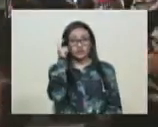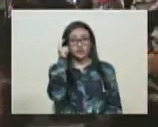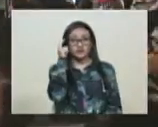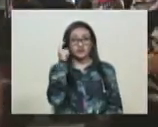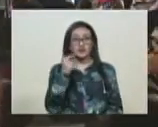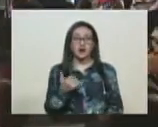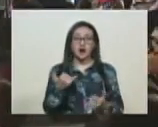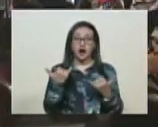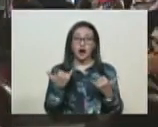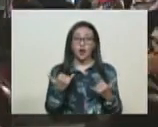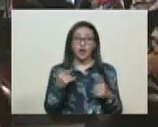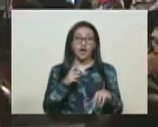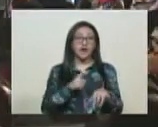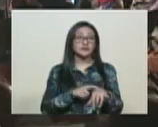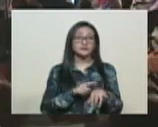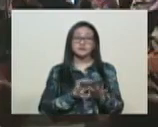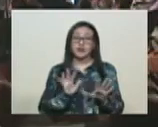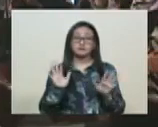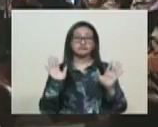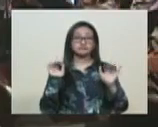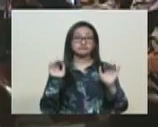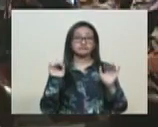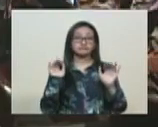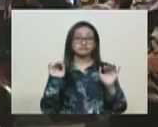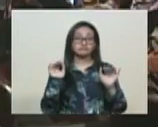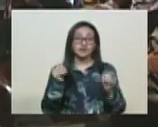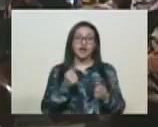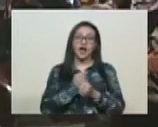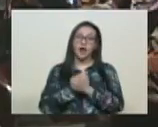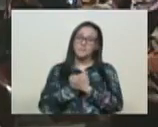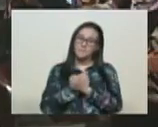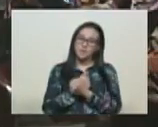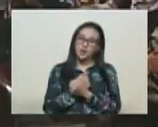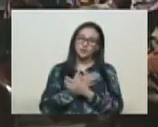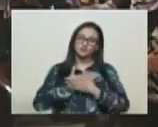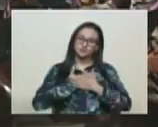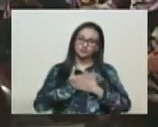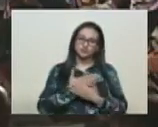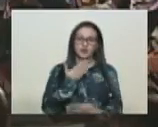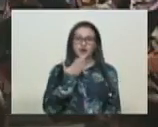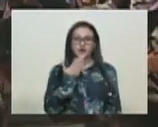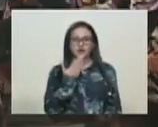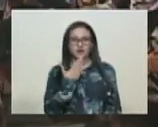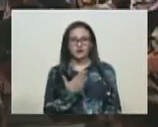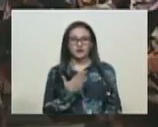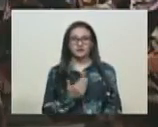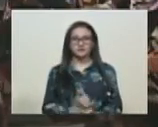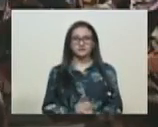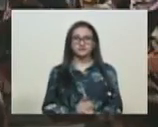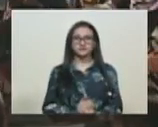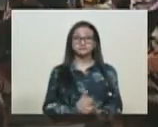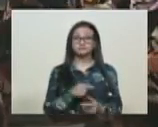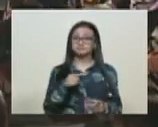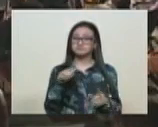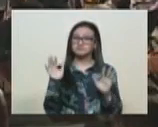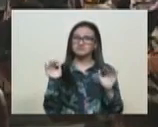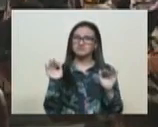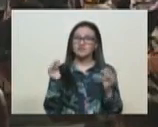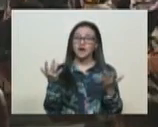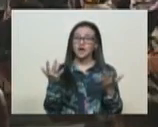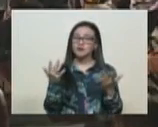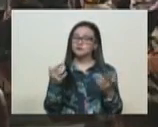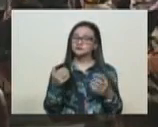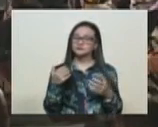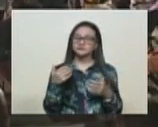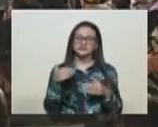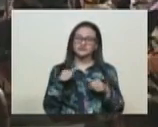de despedirnos de tanto amor, de tanta solidaridad, pero de despedirnos para construir